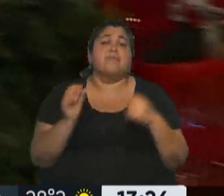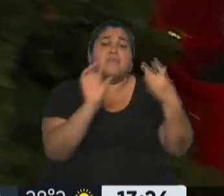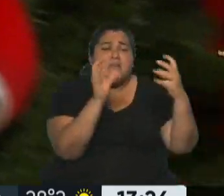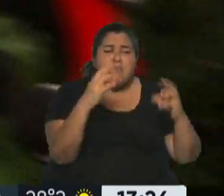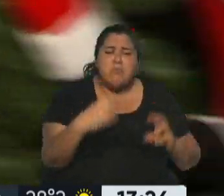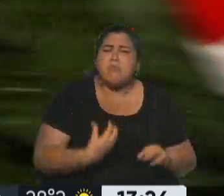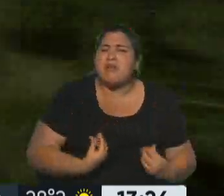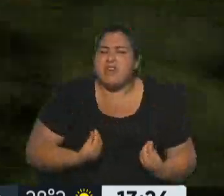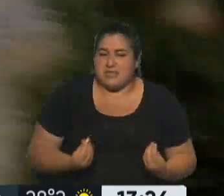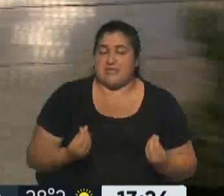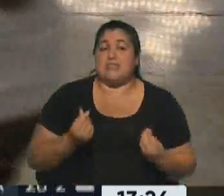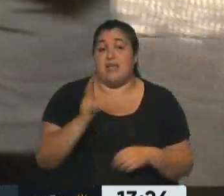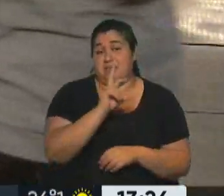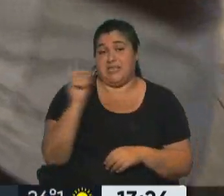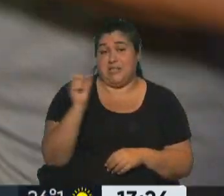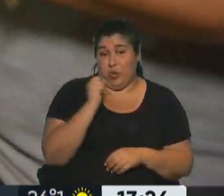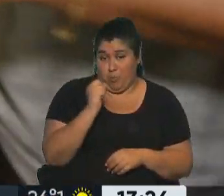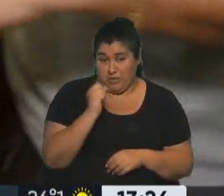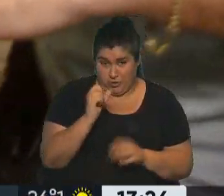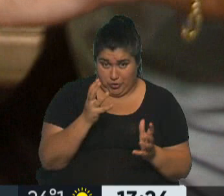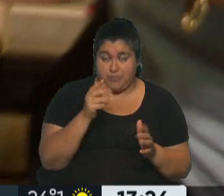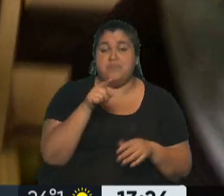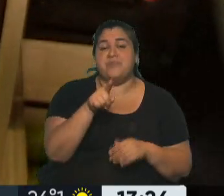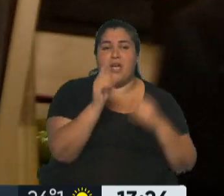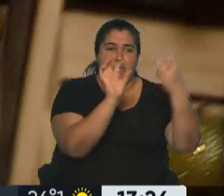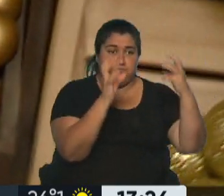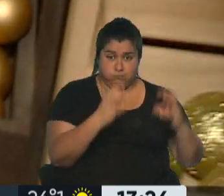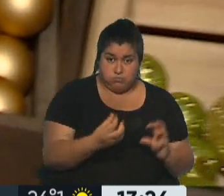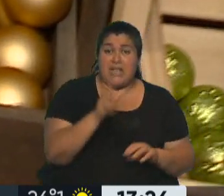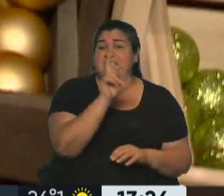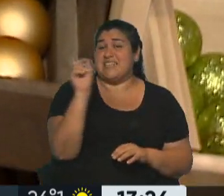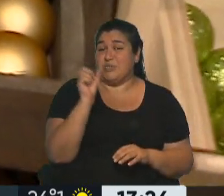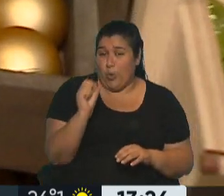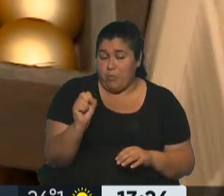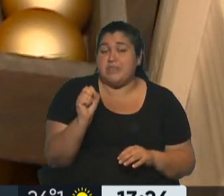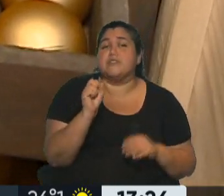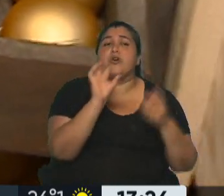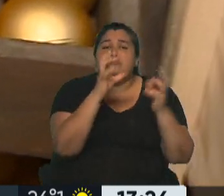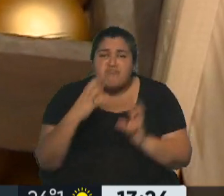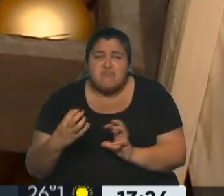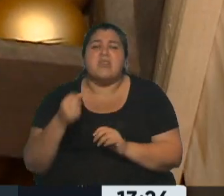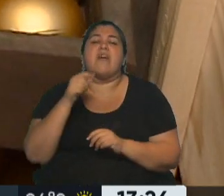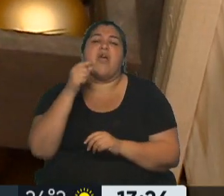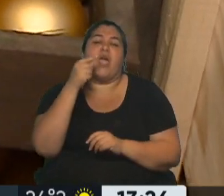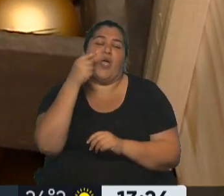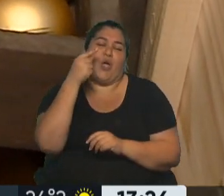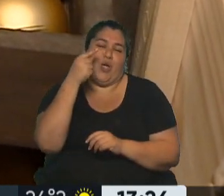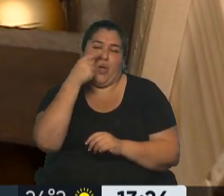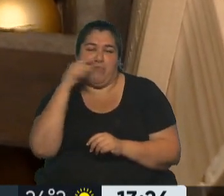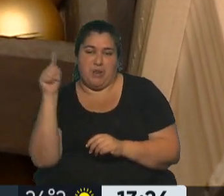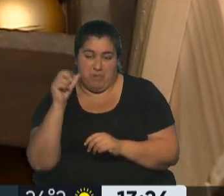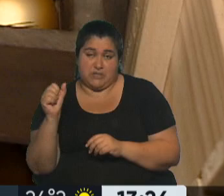combo. Tenemos esta de 300 pesos. Sí, tenés las bolitas que arrancan de 300 pesos hasta hay bolitas de 1000 pesos. Un arbolito de